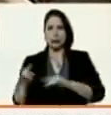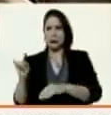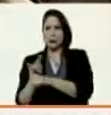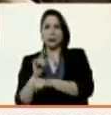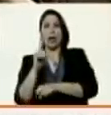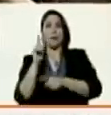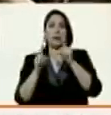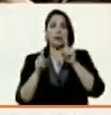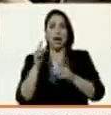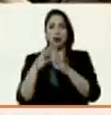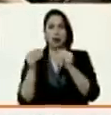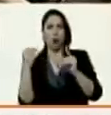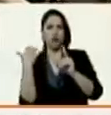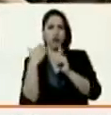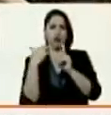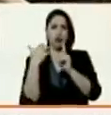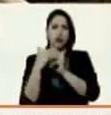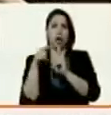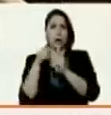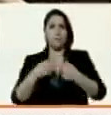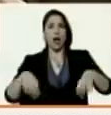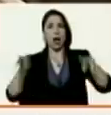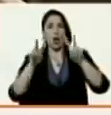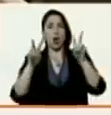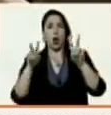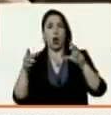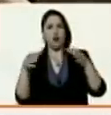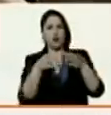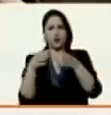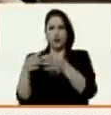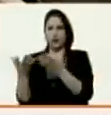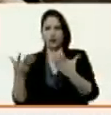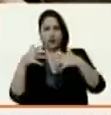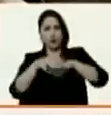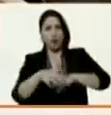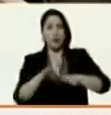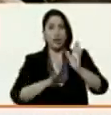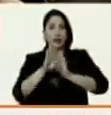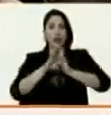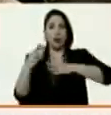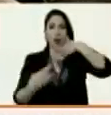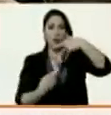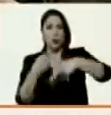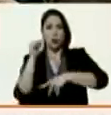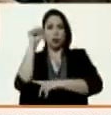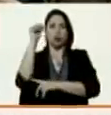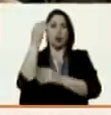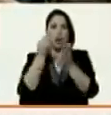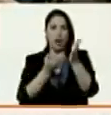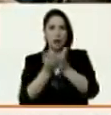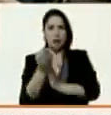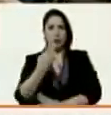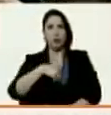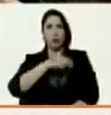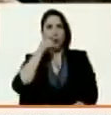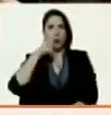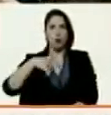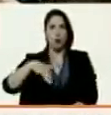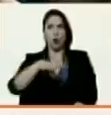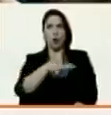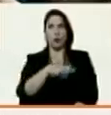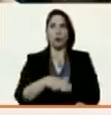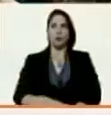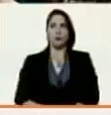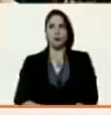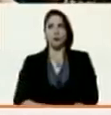todos los chantajes un valor colectivo que se ha desarrollado en revolución es la levanta la lealtad de nuestro pueblo en bloque